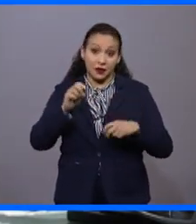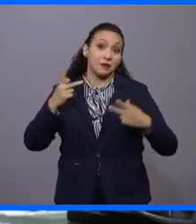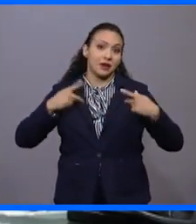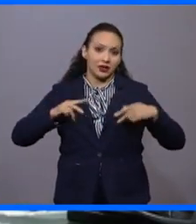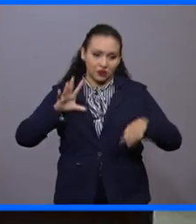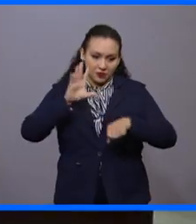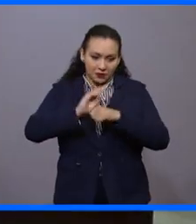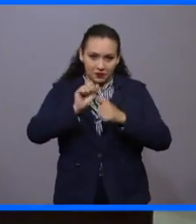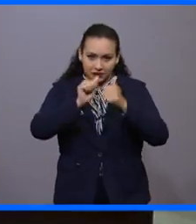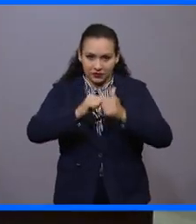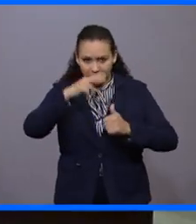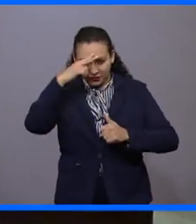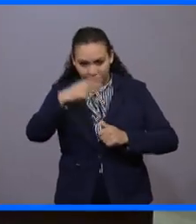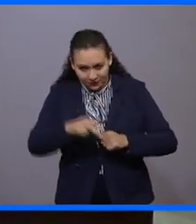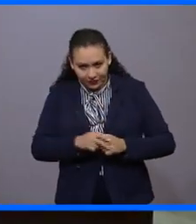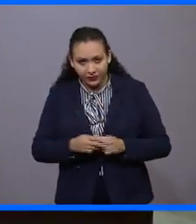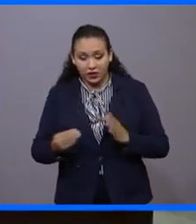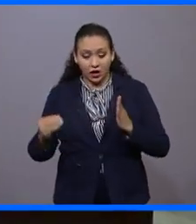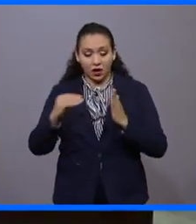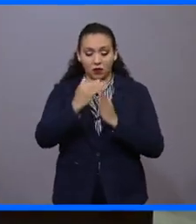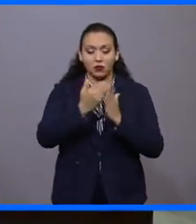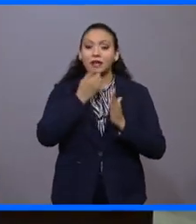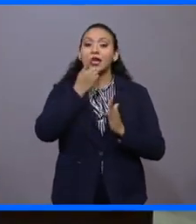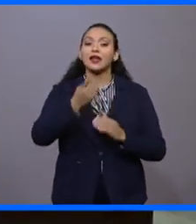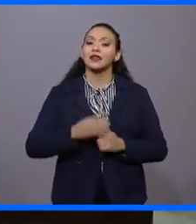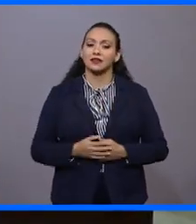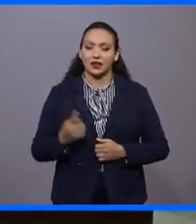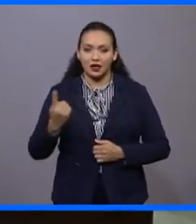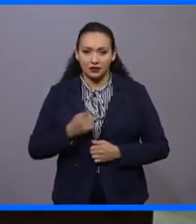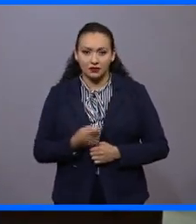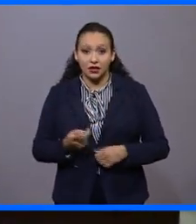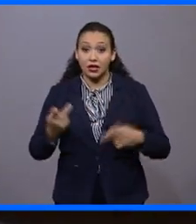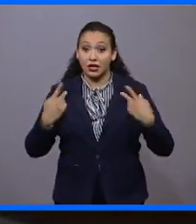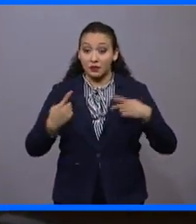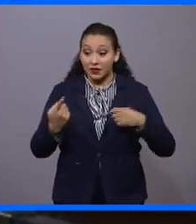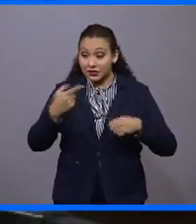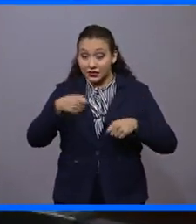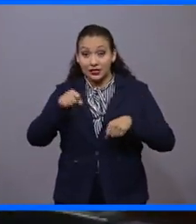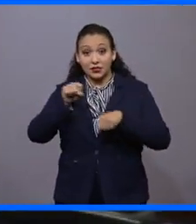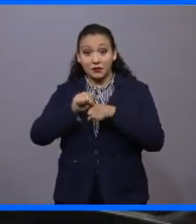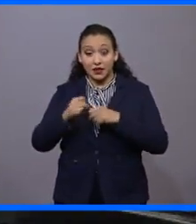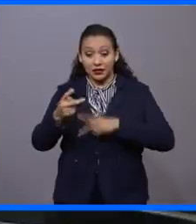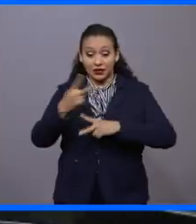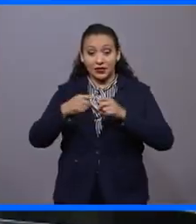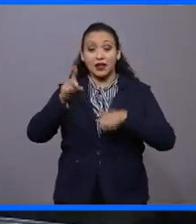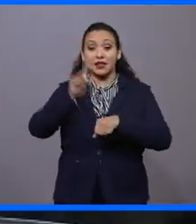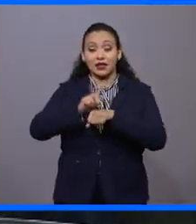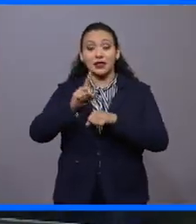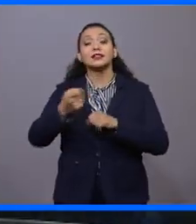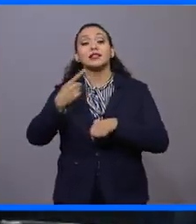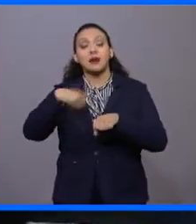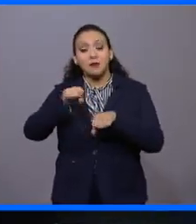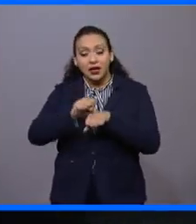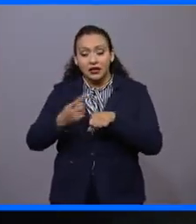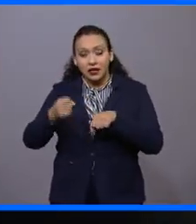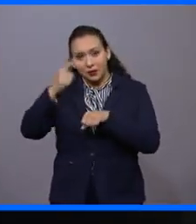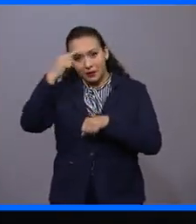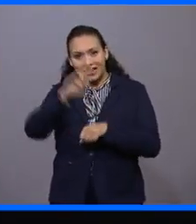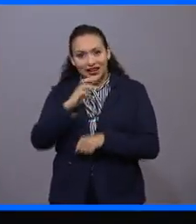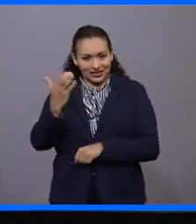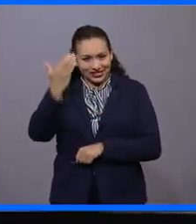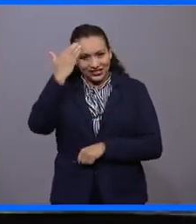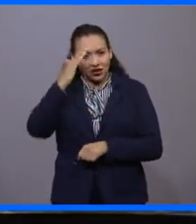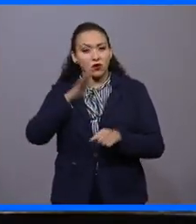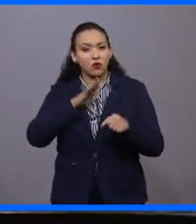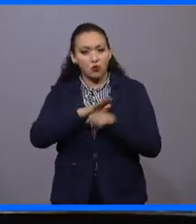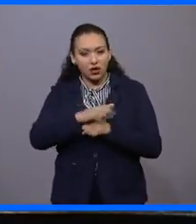Protección Complementaria, que impone la obligación de comparecencia semanal bajo sanción de abandono del respectivo procedimiento para el reconocimiento